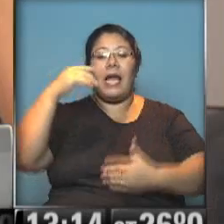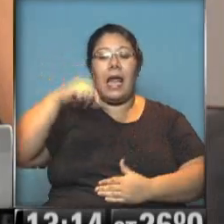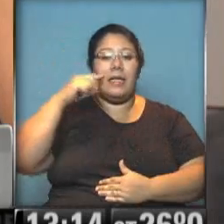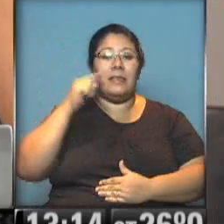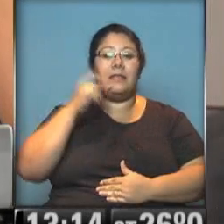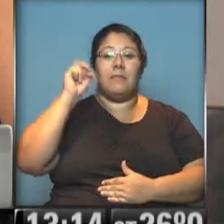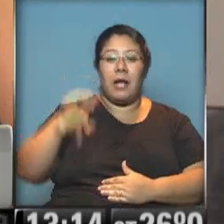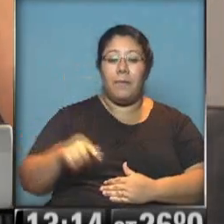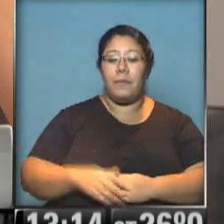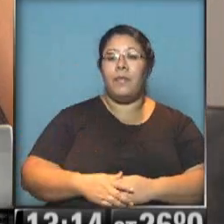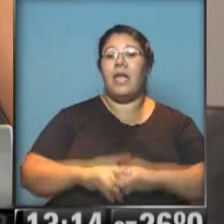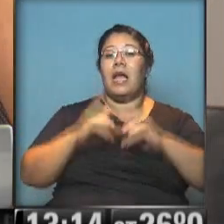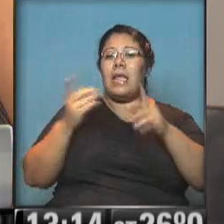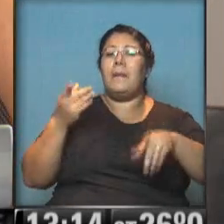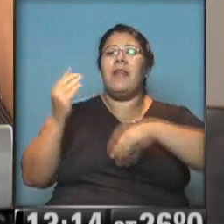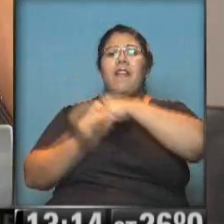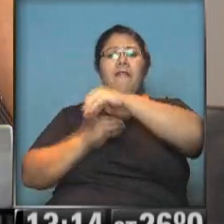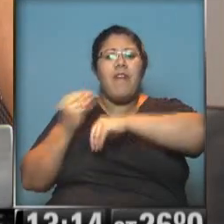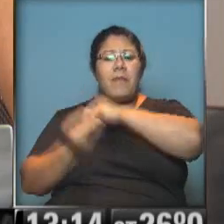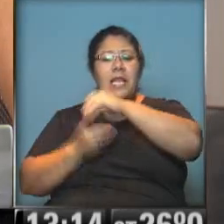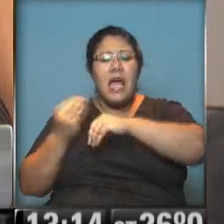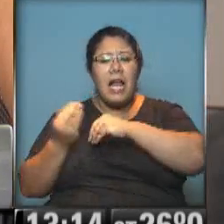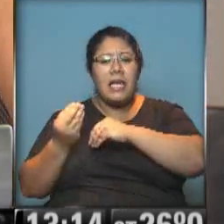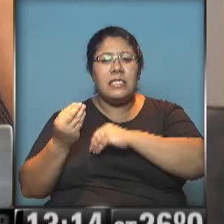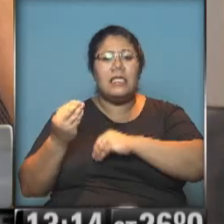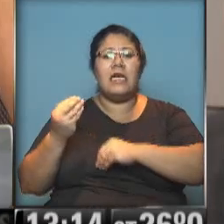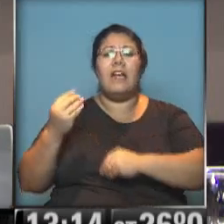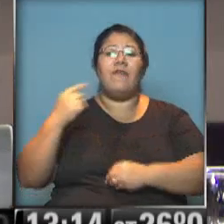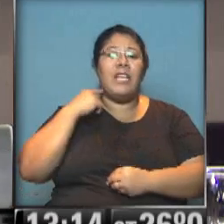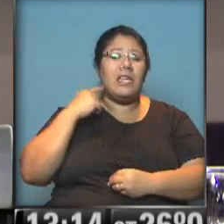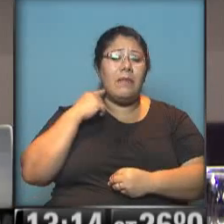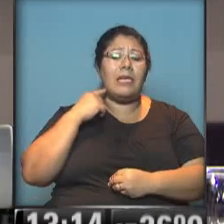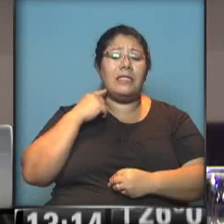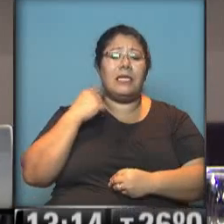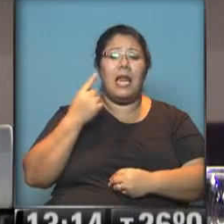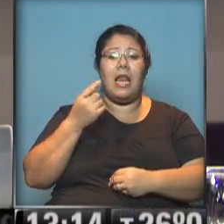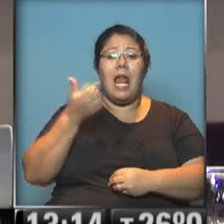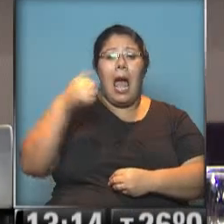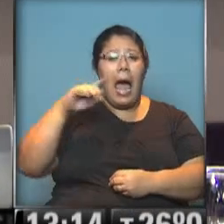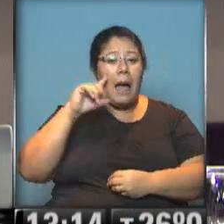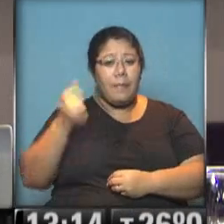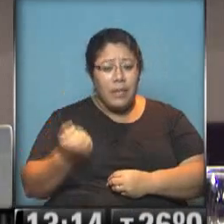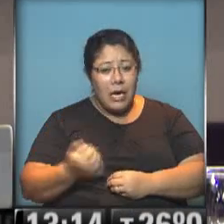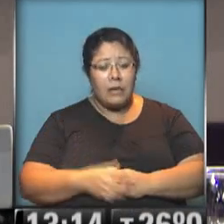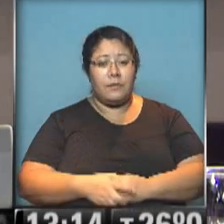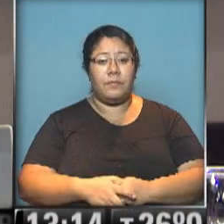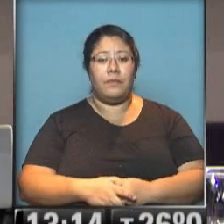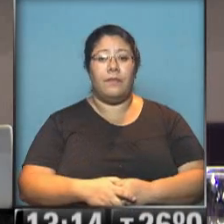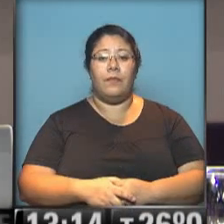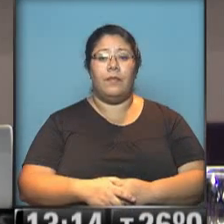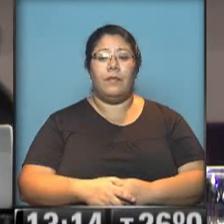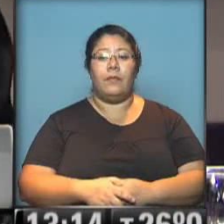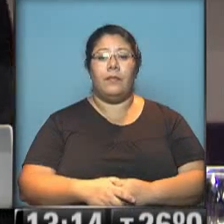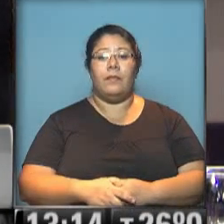incluso familiares del atentado si está siendo denunciado incluso por obstrucción pero recordemos que está es una causa nueva y que no se sumó a la causa de